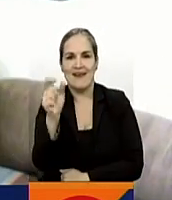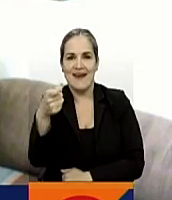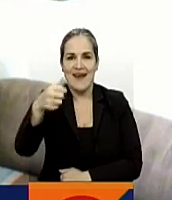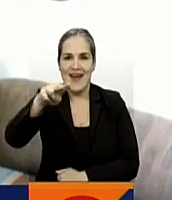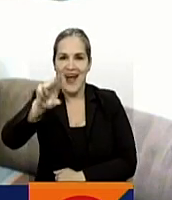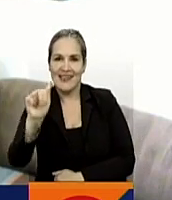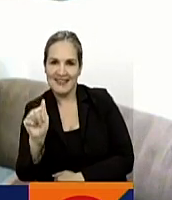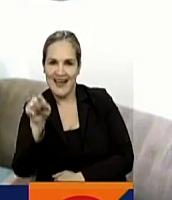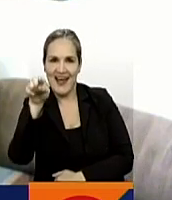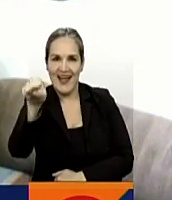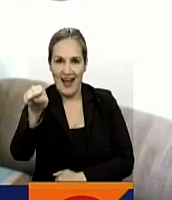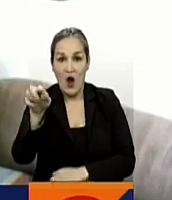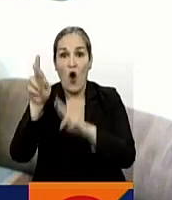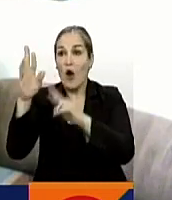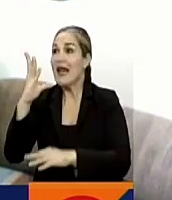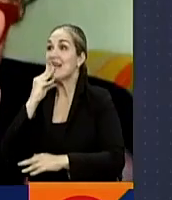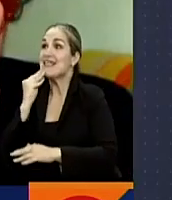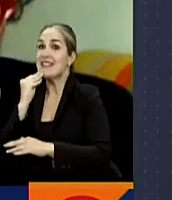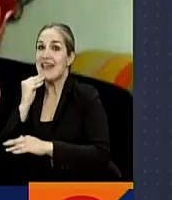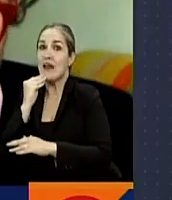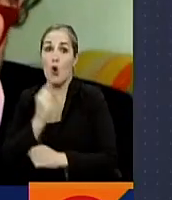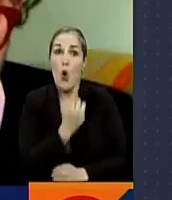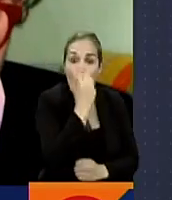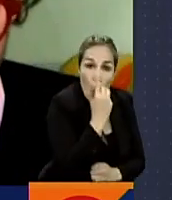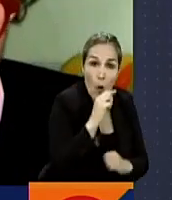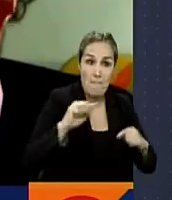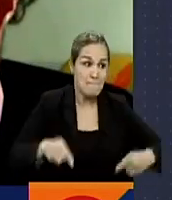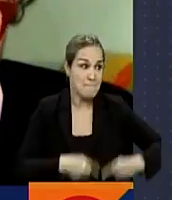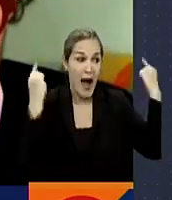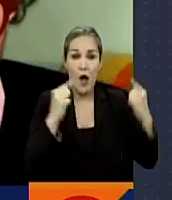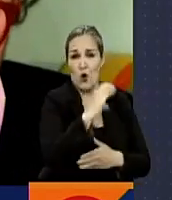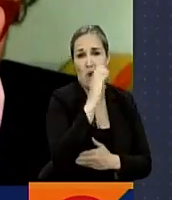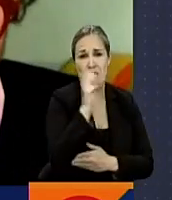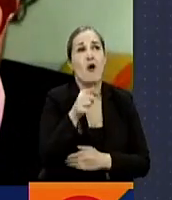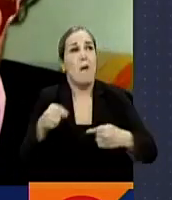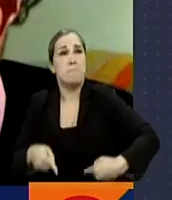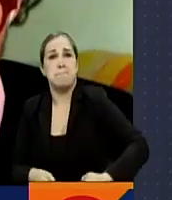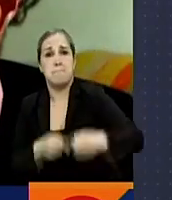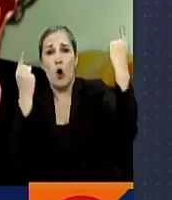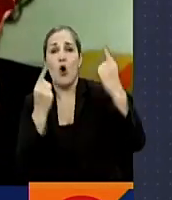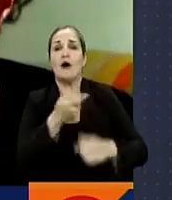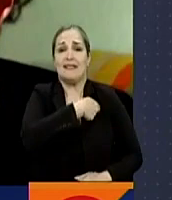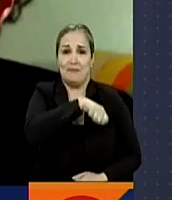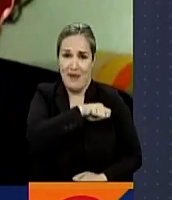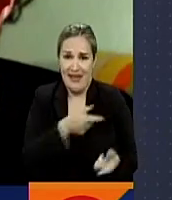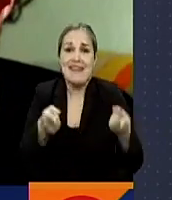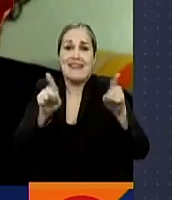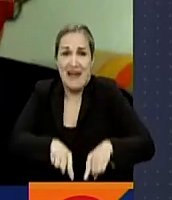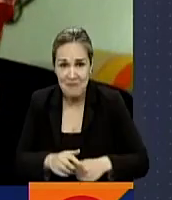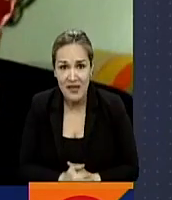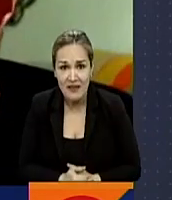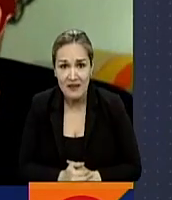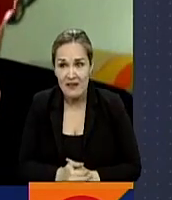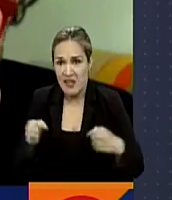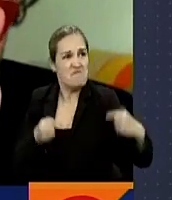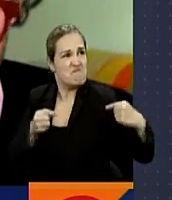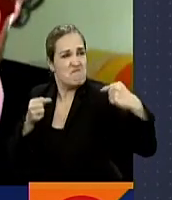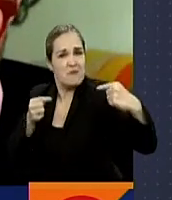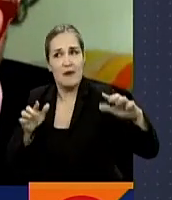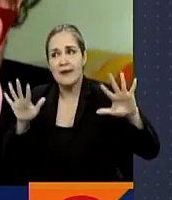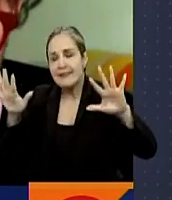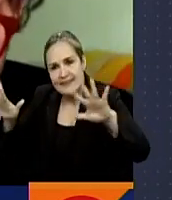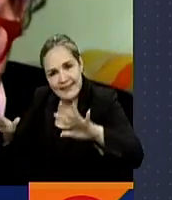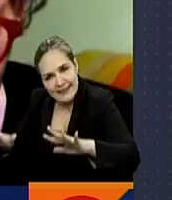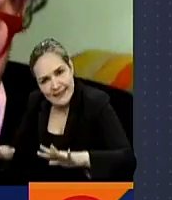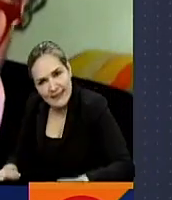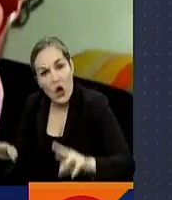Israel en este momento con el mundo Colombia no es el único estado con el que está teniendo problemas también está ocurriendo con España se vayan distension y lo segundo es recordar